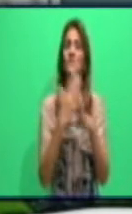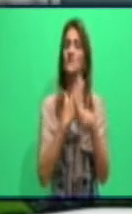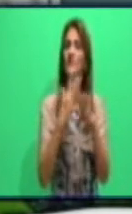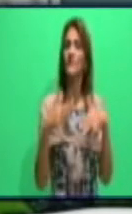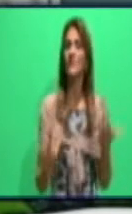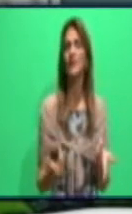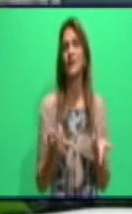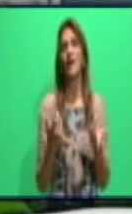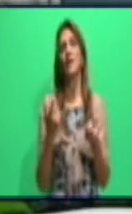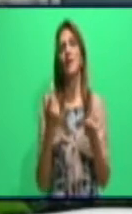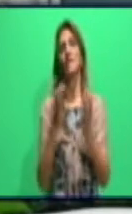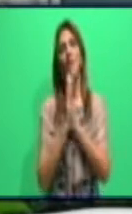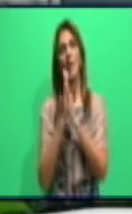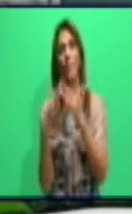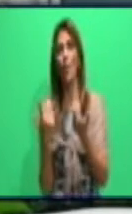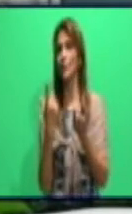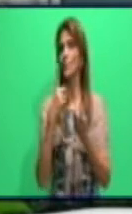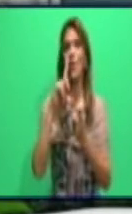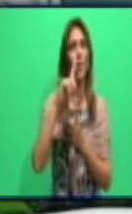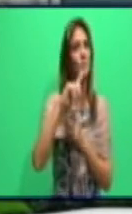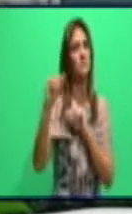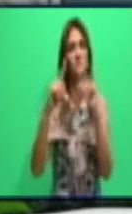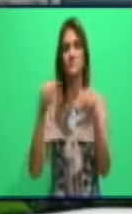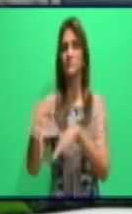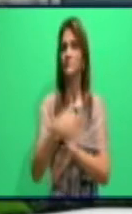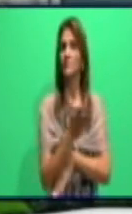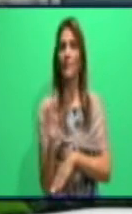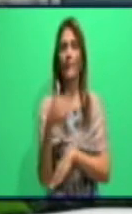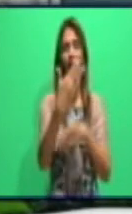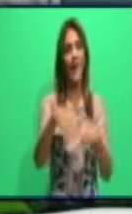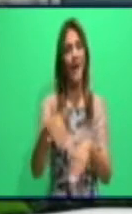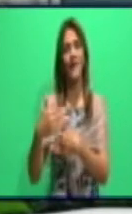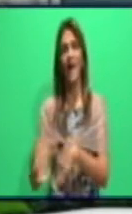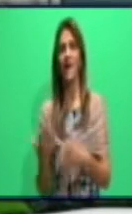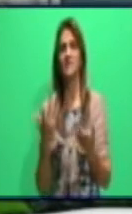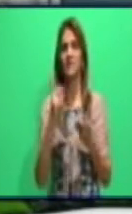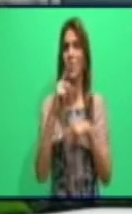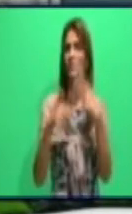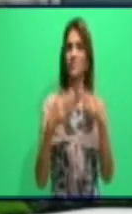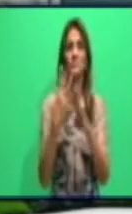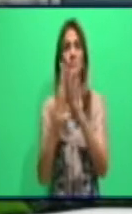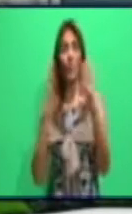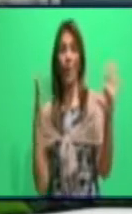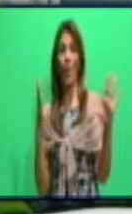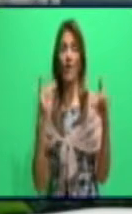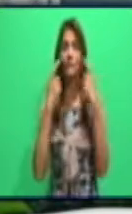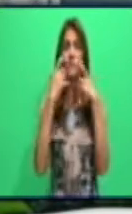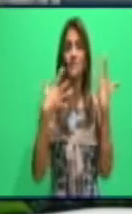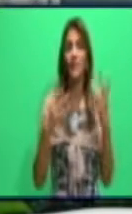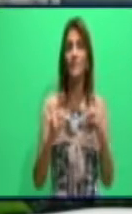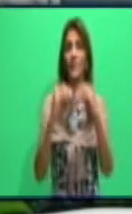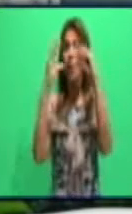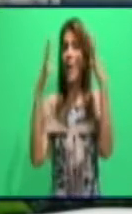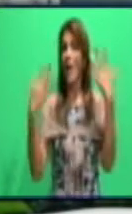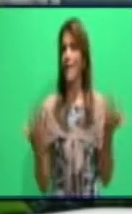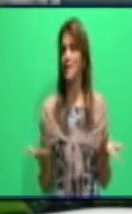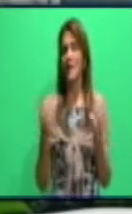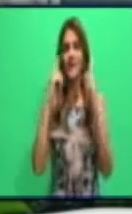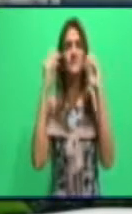cola. Sigue habiendo mucha concentración de público, fundamentalmente en las mañanas. Sabemos que en el municipio de